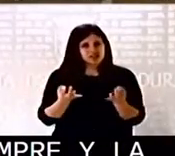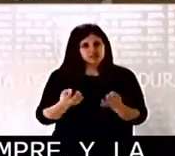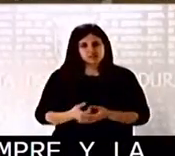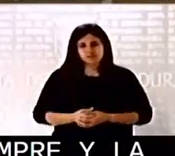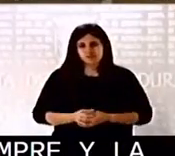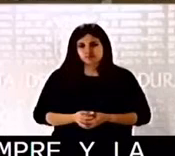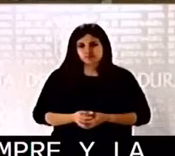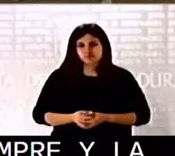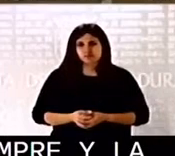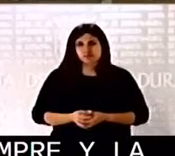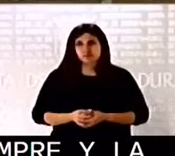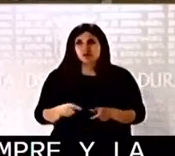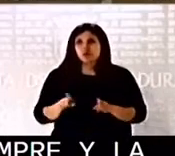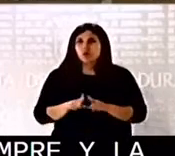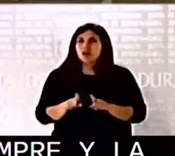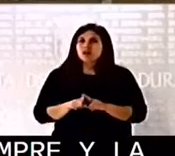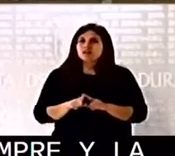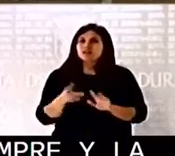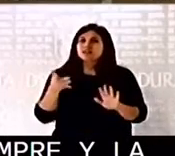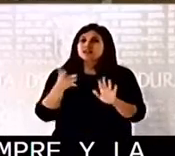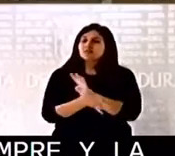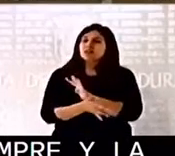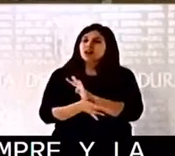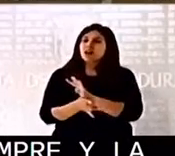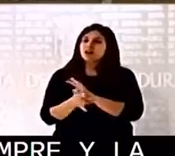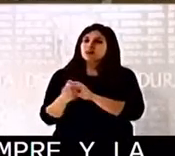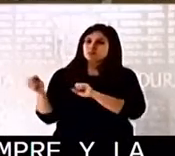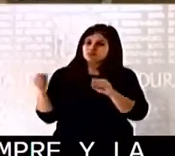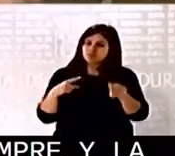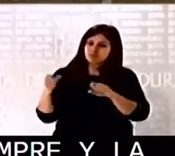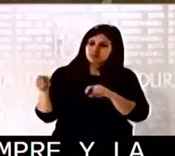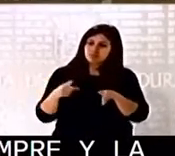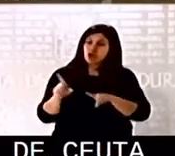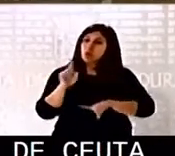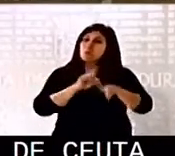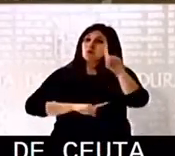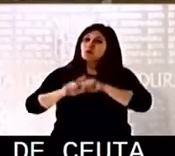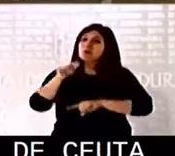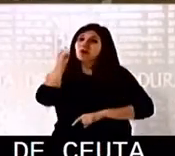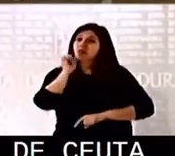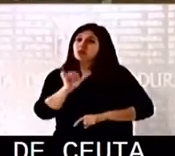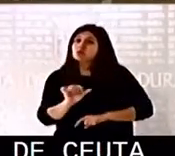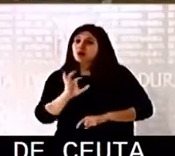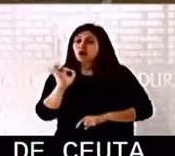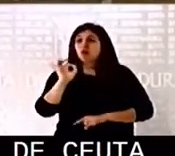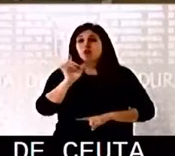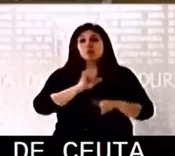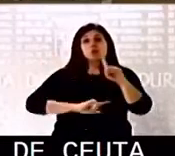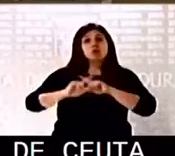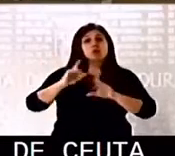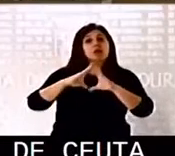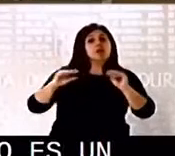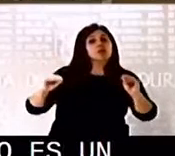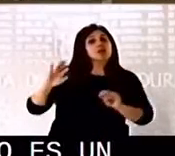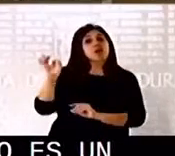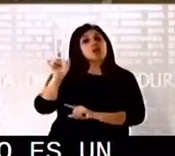Esto no es un problema de Ceuta, como no es un problema de Andalucía o no es un problema de